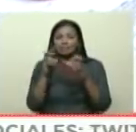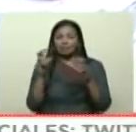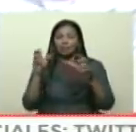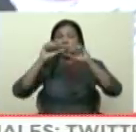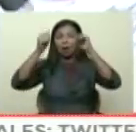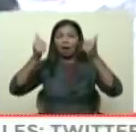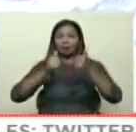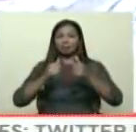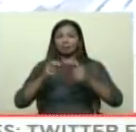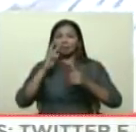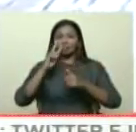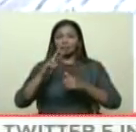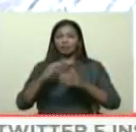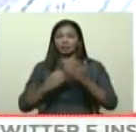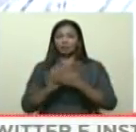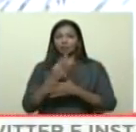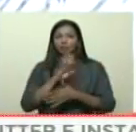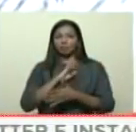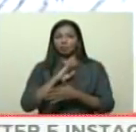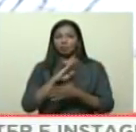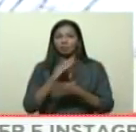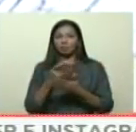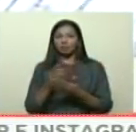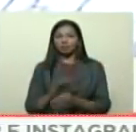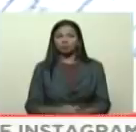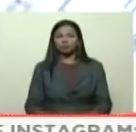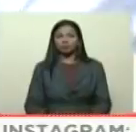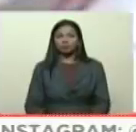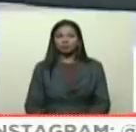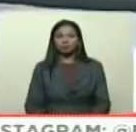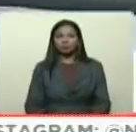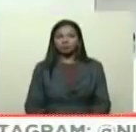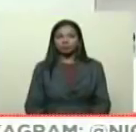Voy a ponerle aquí la fuente de los recursos.